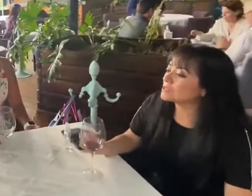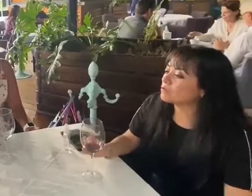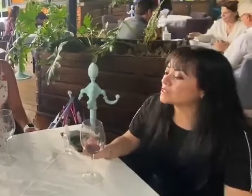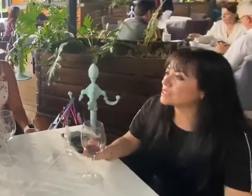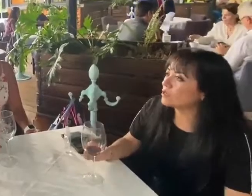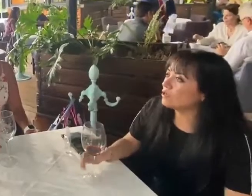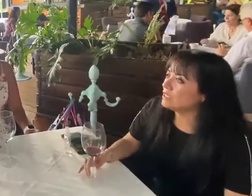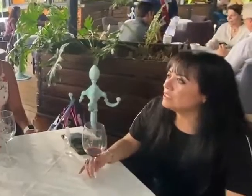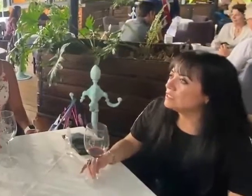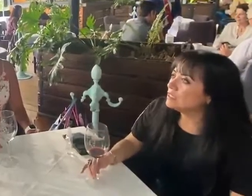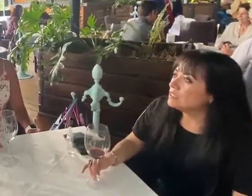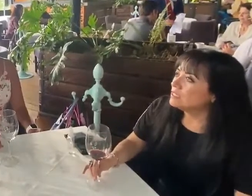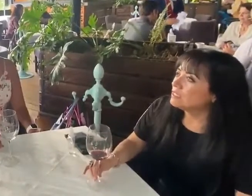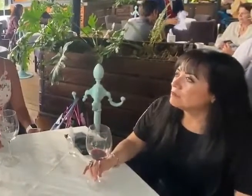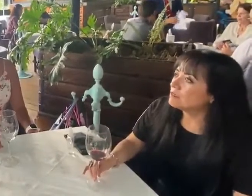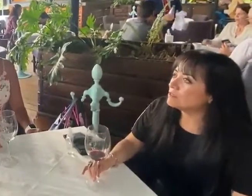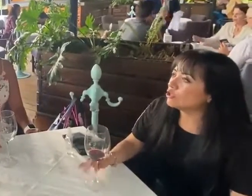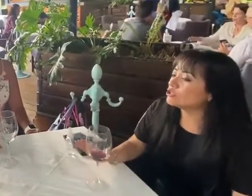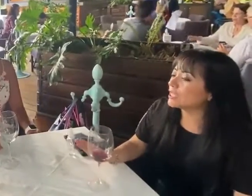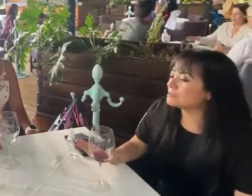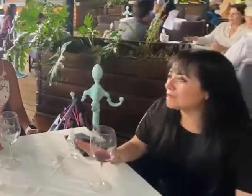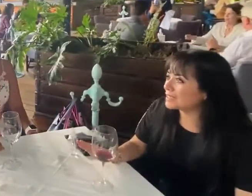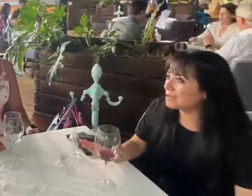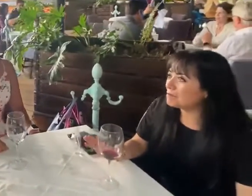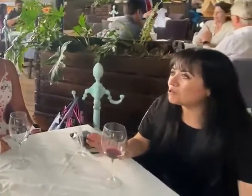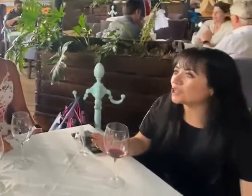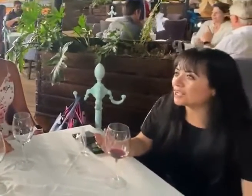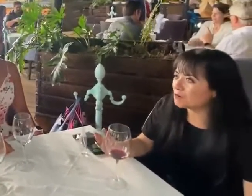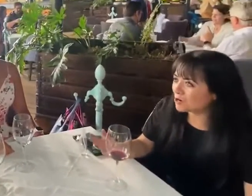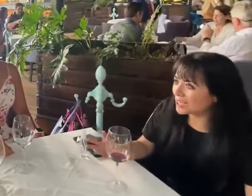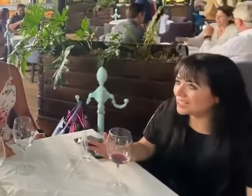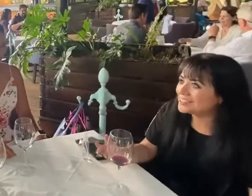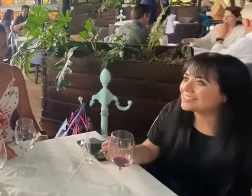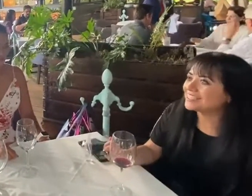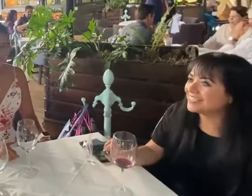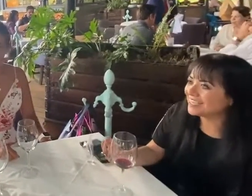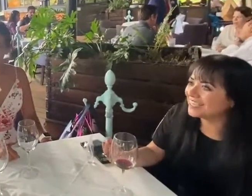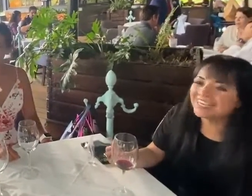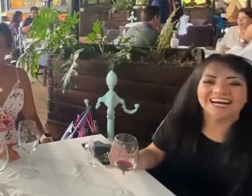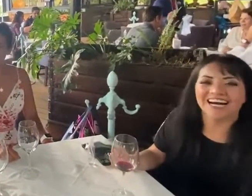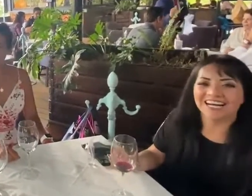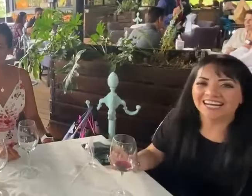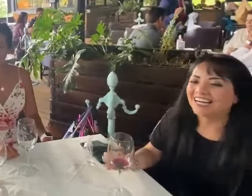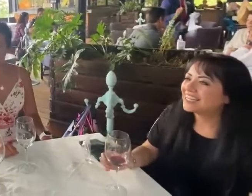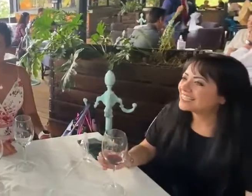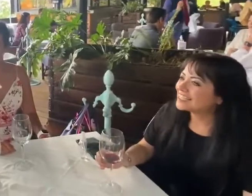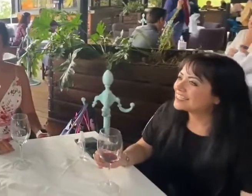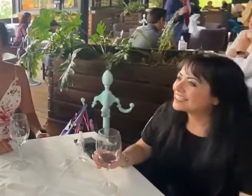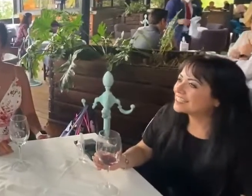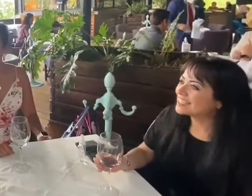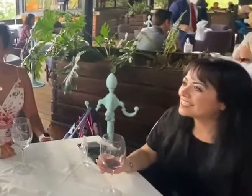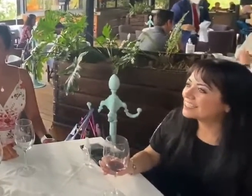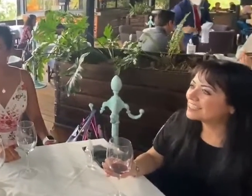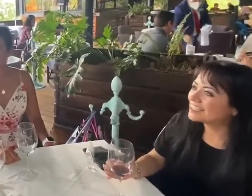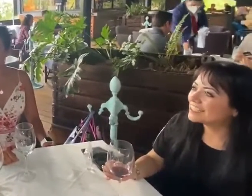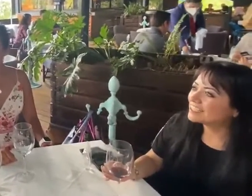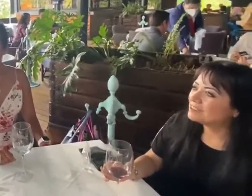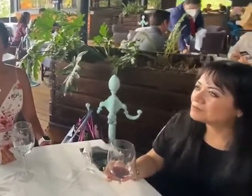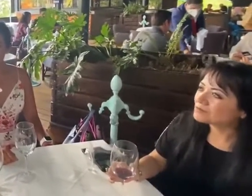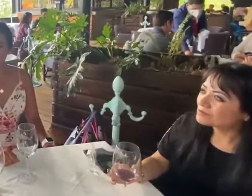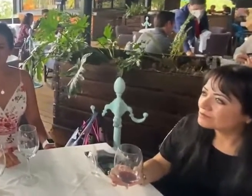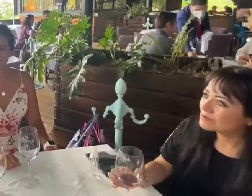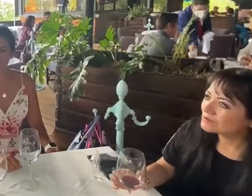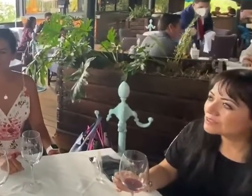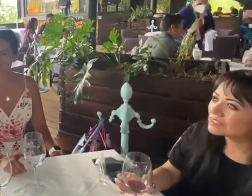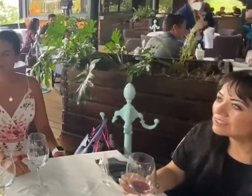¿qué vino nos vas a ofrecer hoy? Bueno, el día de no hoy... No nos digas marca, pero ¿cómo eres? El día de hoy les voy a recomendar un vino de